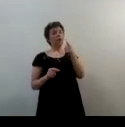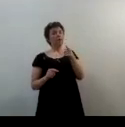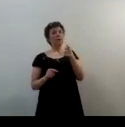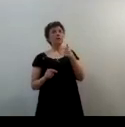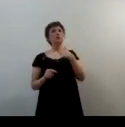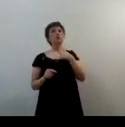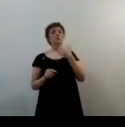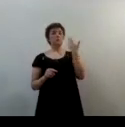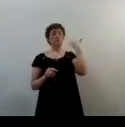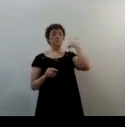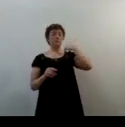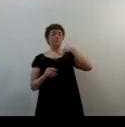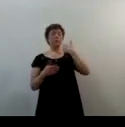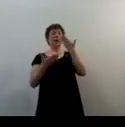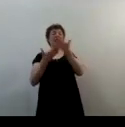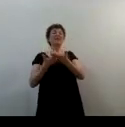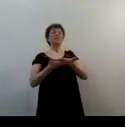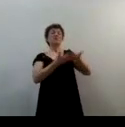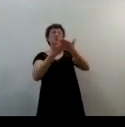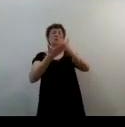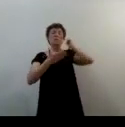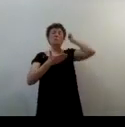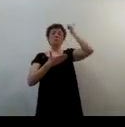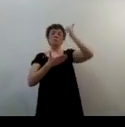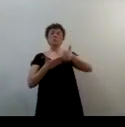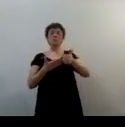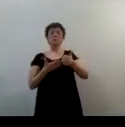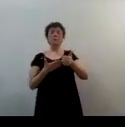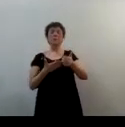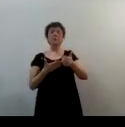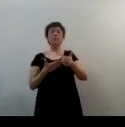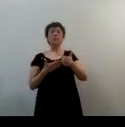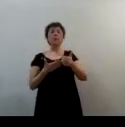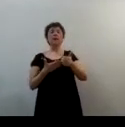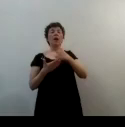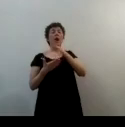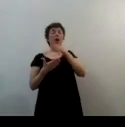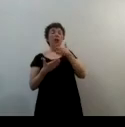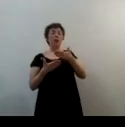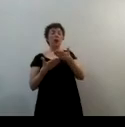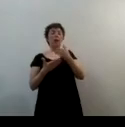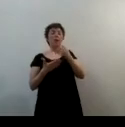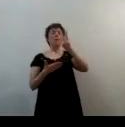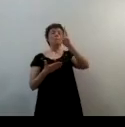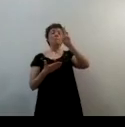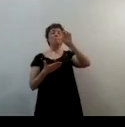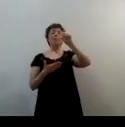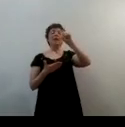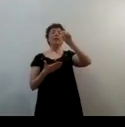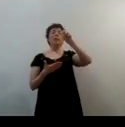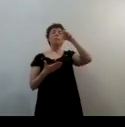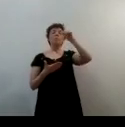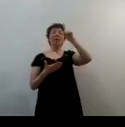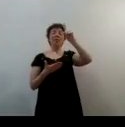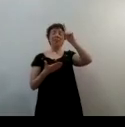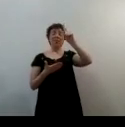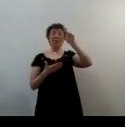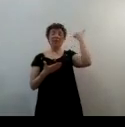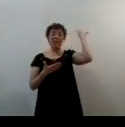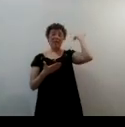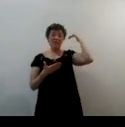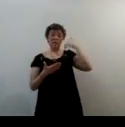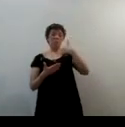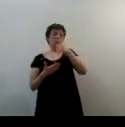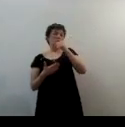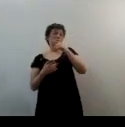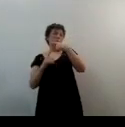participamos en un estudio desde hace muchísimos años, que es el Predimed, ahora es la segunda parte, que es el Predimed Plus, pero en el Predimed original, que es un estudio de 5